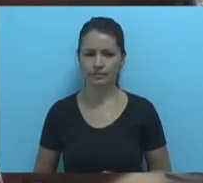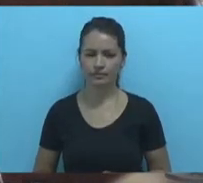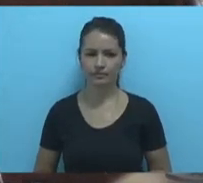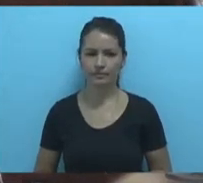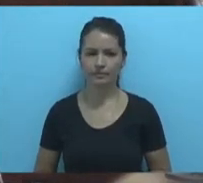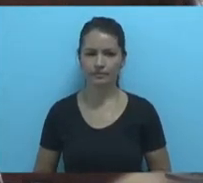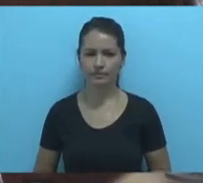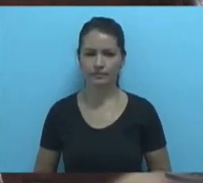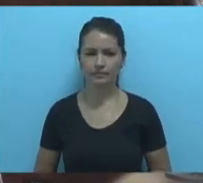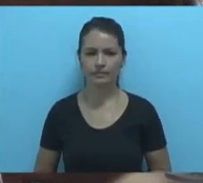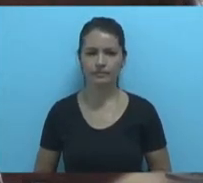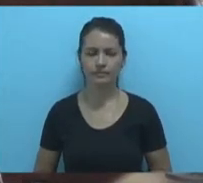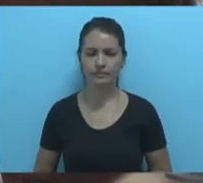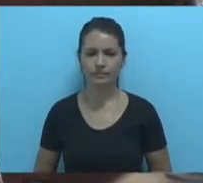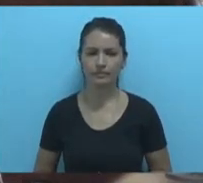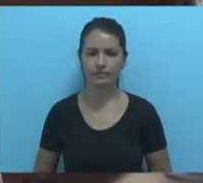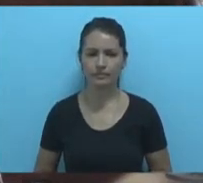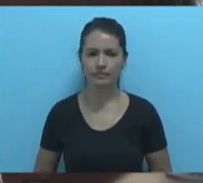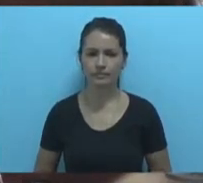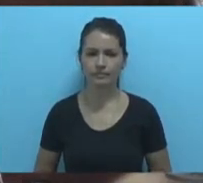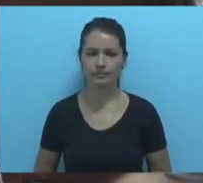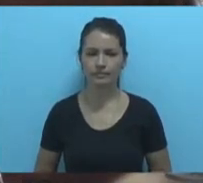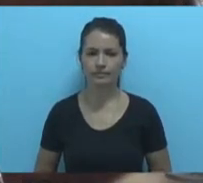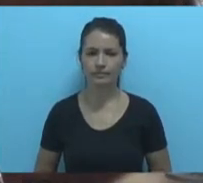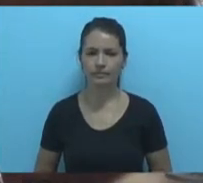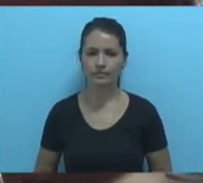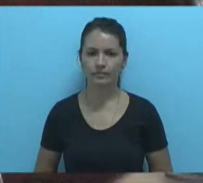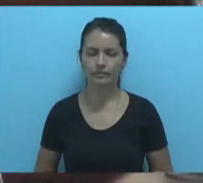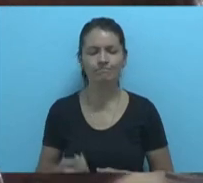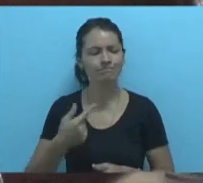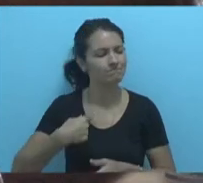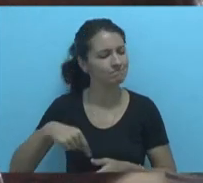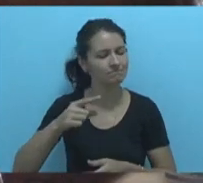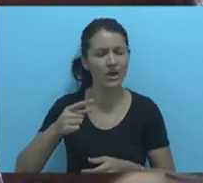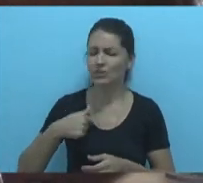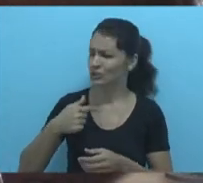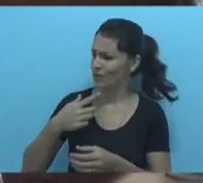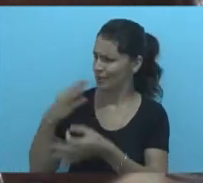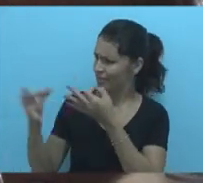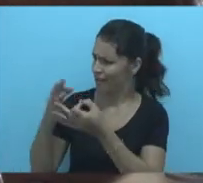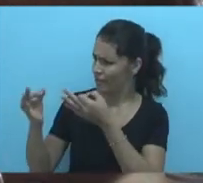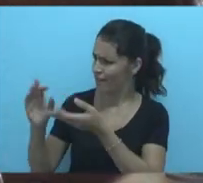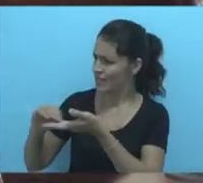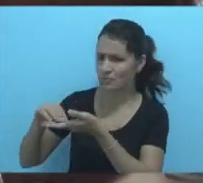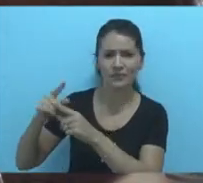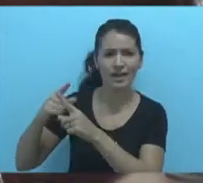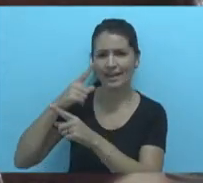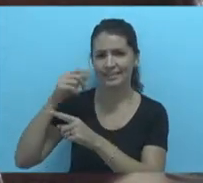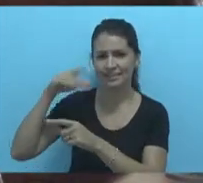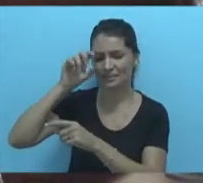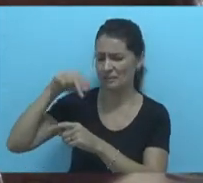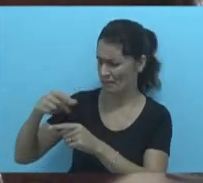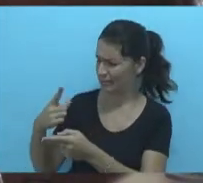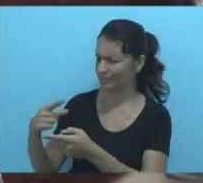y rememorábamos un poco la etapa que tiene que ver con la sanción de la Ley